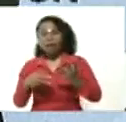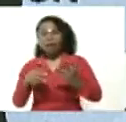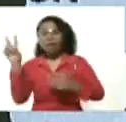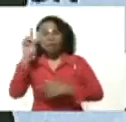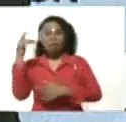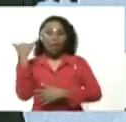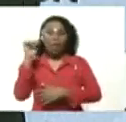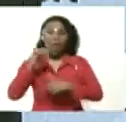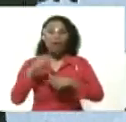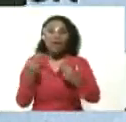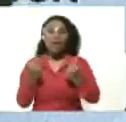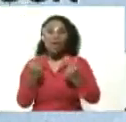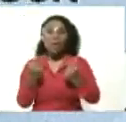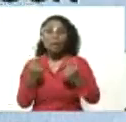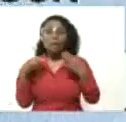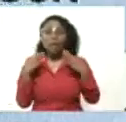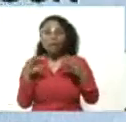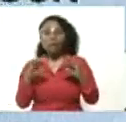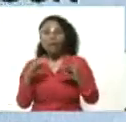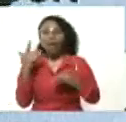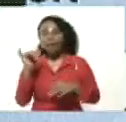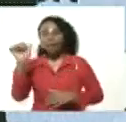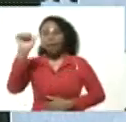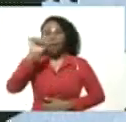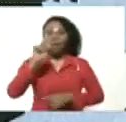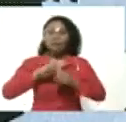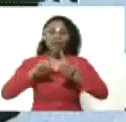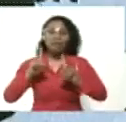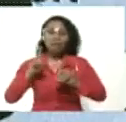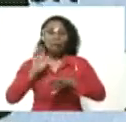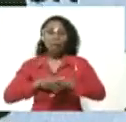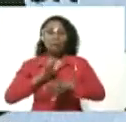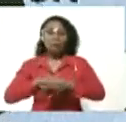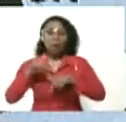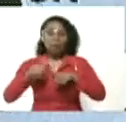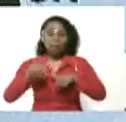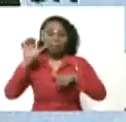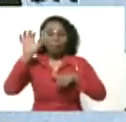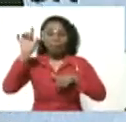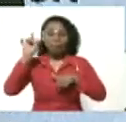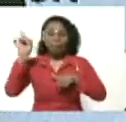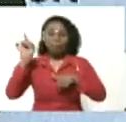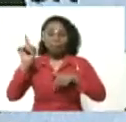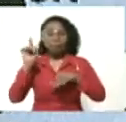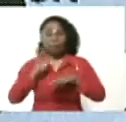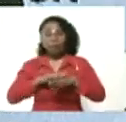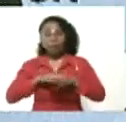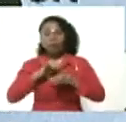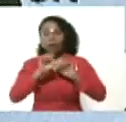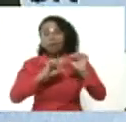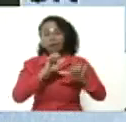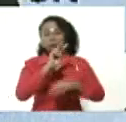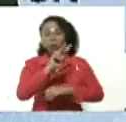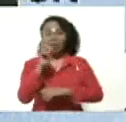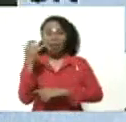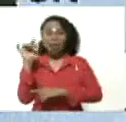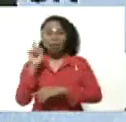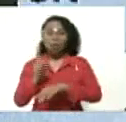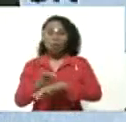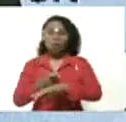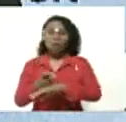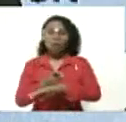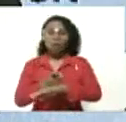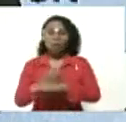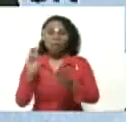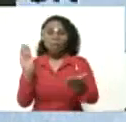recursos naturales, tiene agua. Y además, a diferencia de lo que ha ocurrido en este país durante buena parte del siglo XX, ha tenido un gobierno